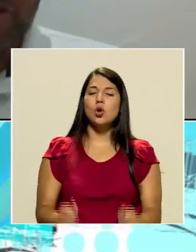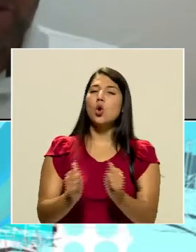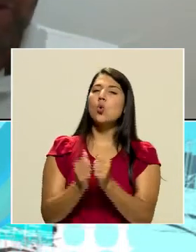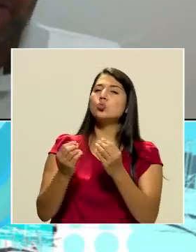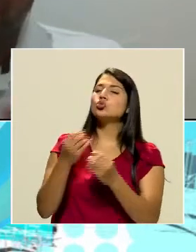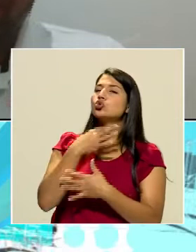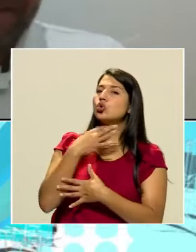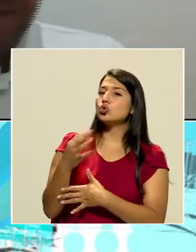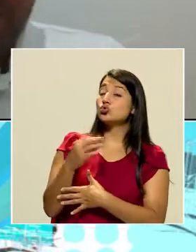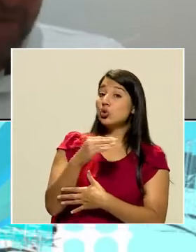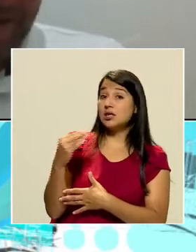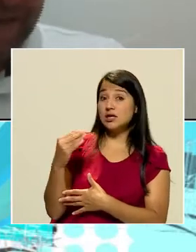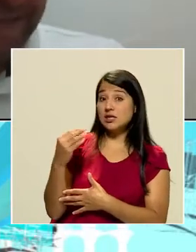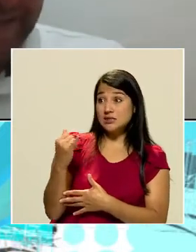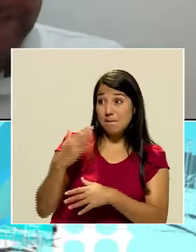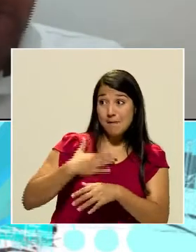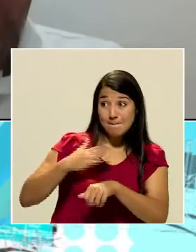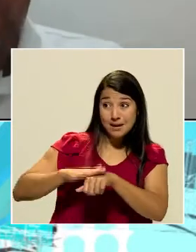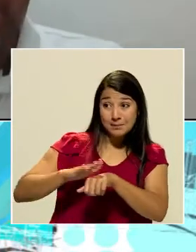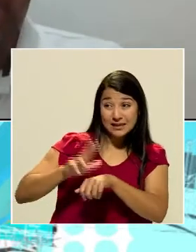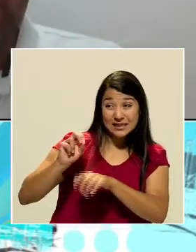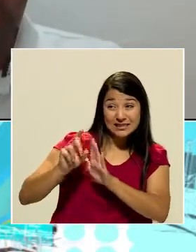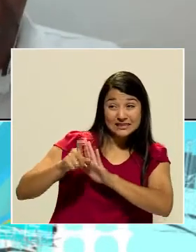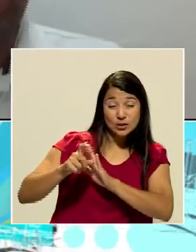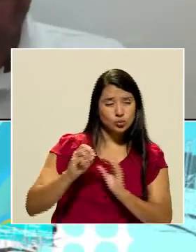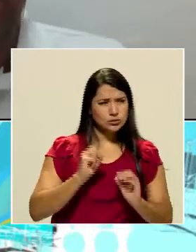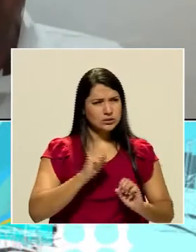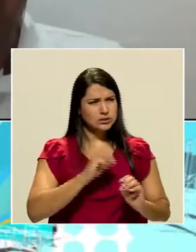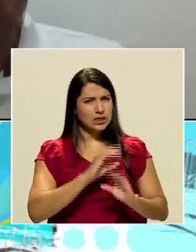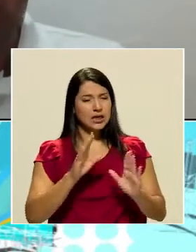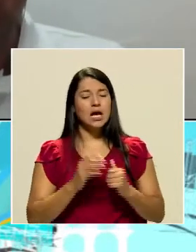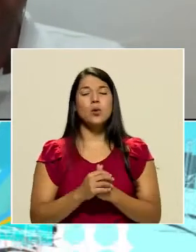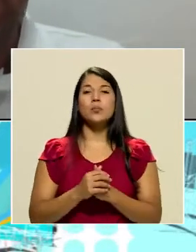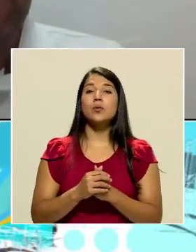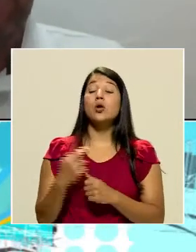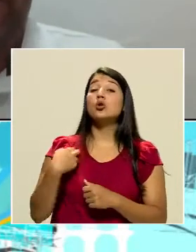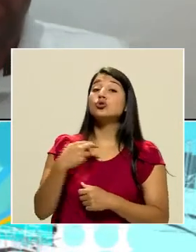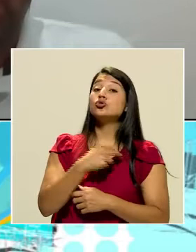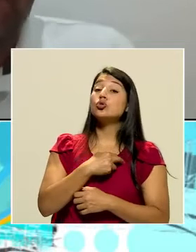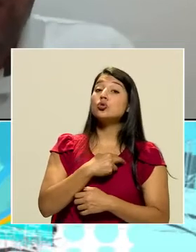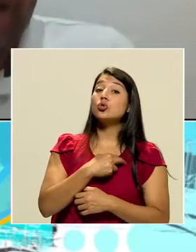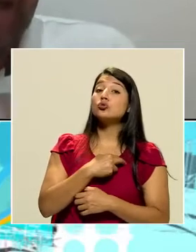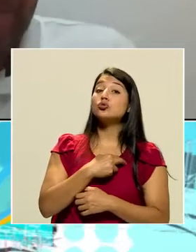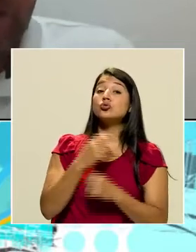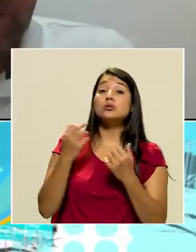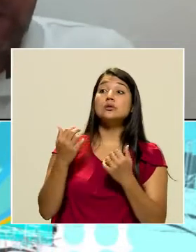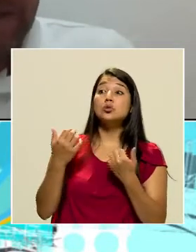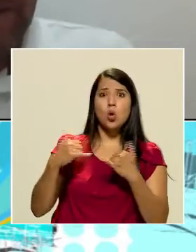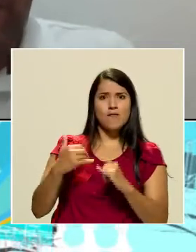muchísimo gusto. Y mientras tanto, si me regala 30 segundos, don Ernesto, claro. Mientras tanto tenemos la protección a la